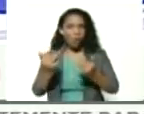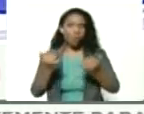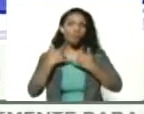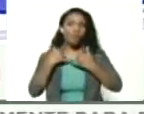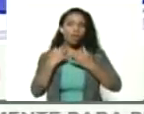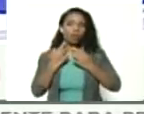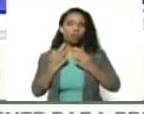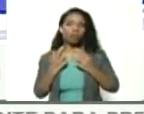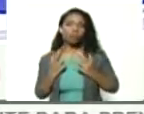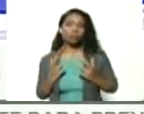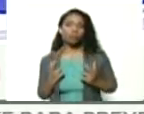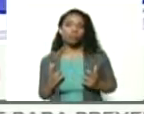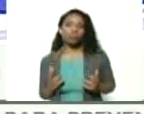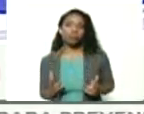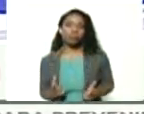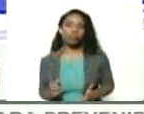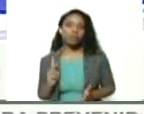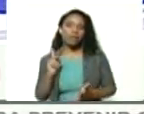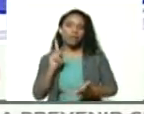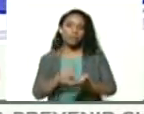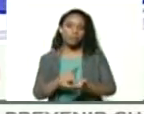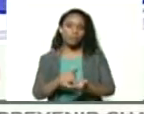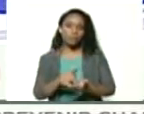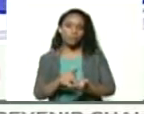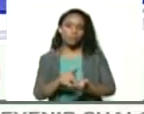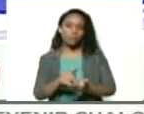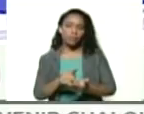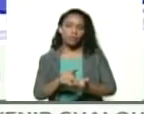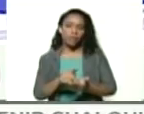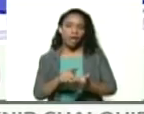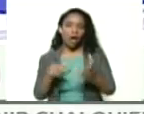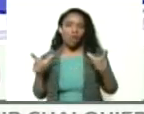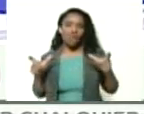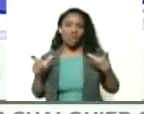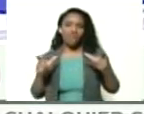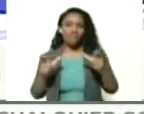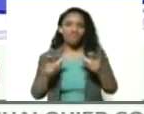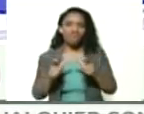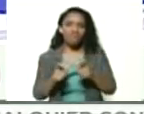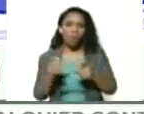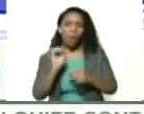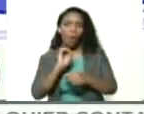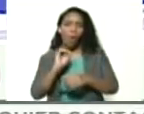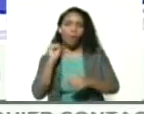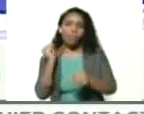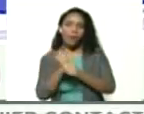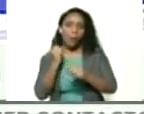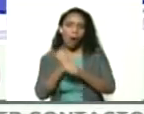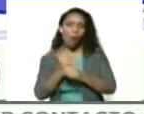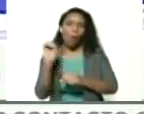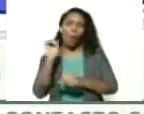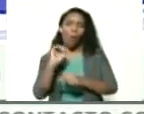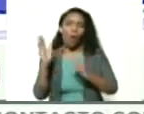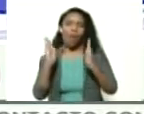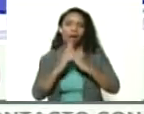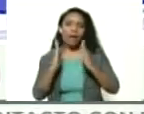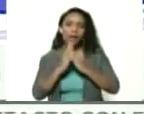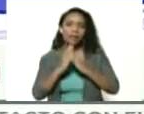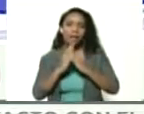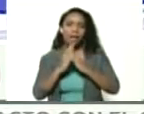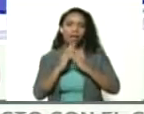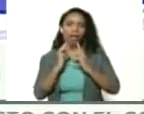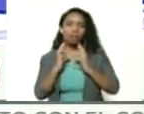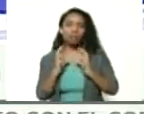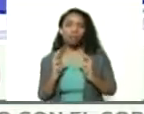relaja y llega a una reunión o en el trabajo o en la casa y se